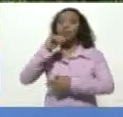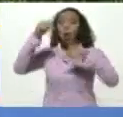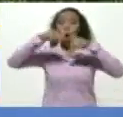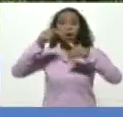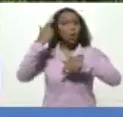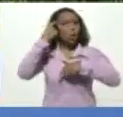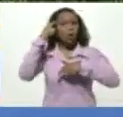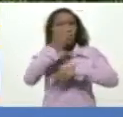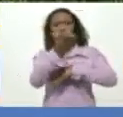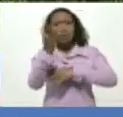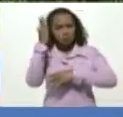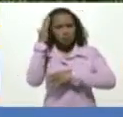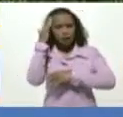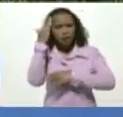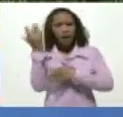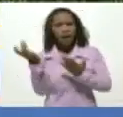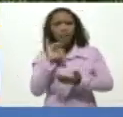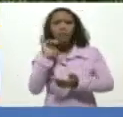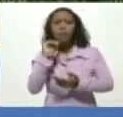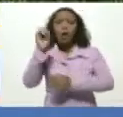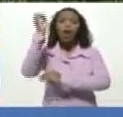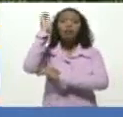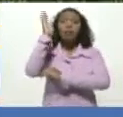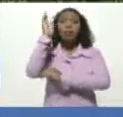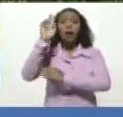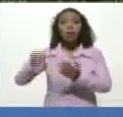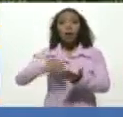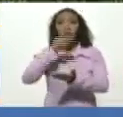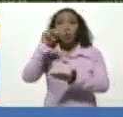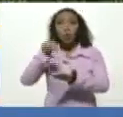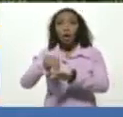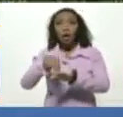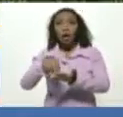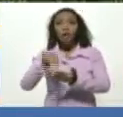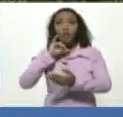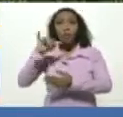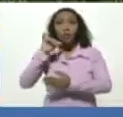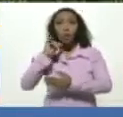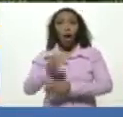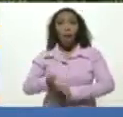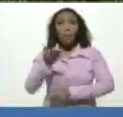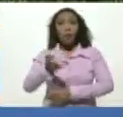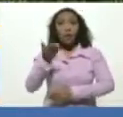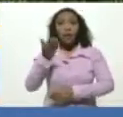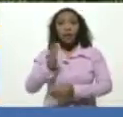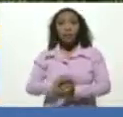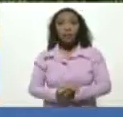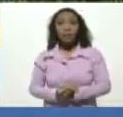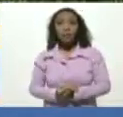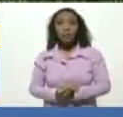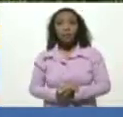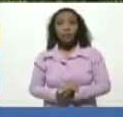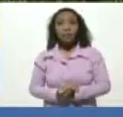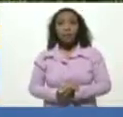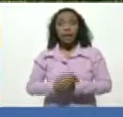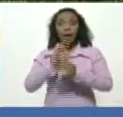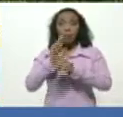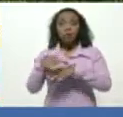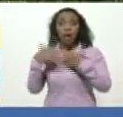saben, de la Asamblea Nacional, una noticia muy importante. Resulta que